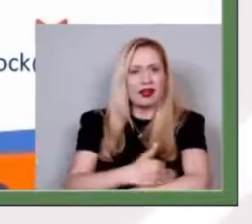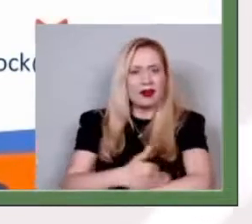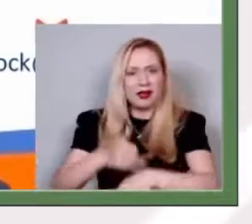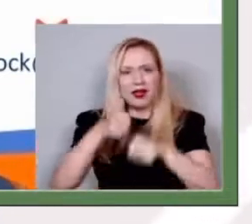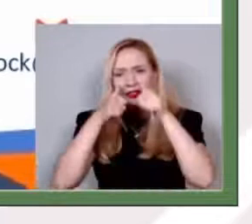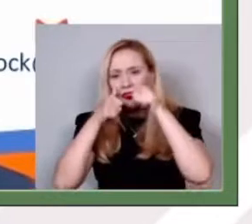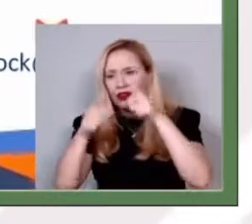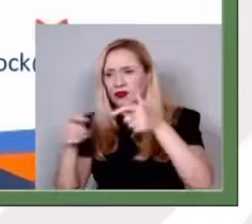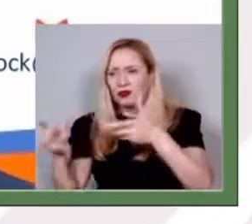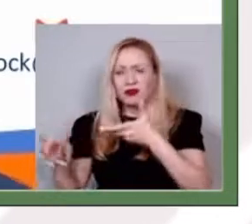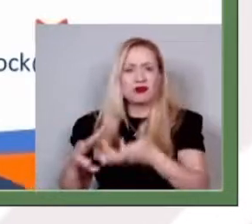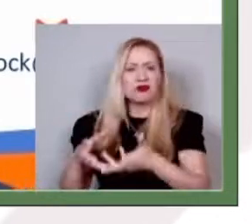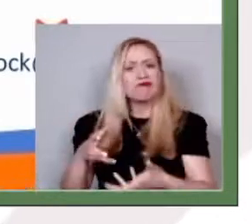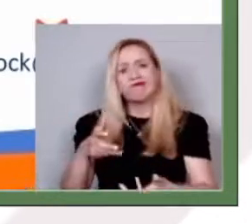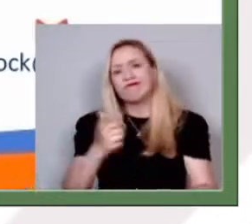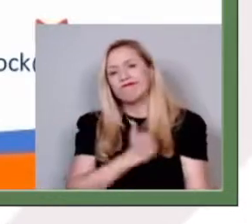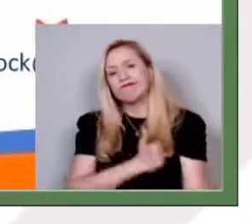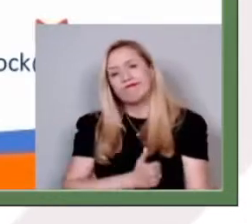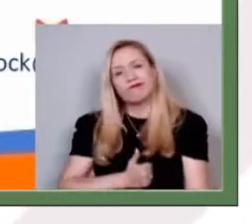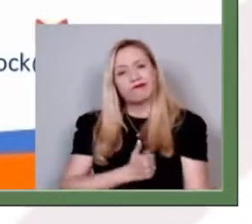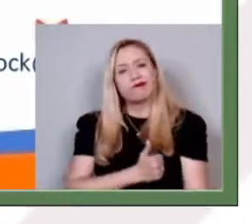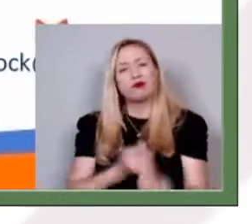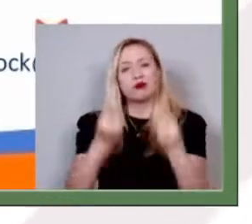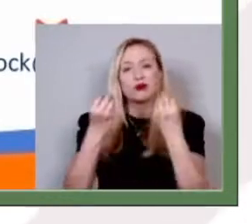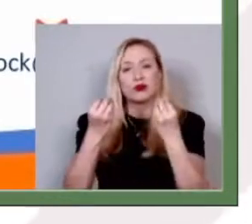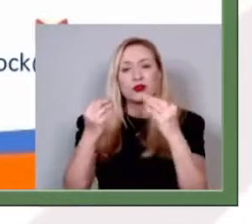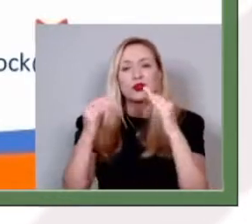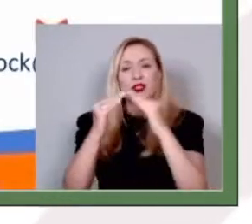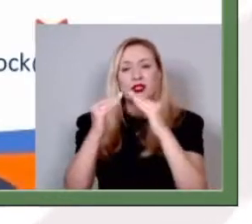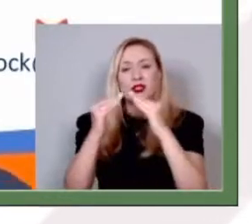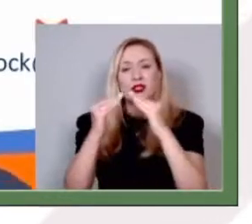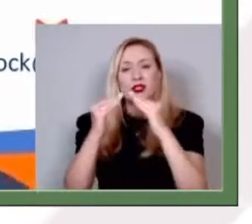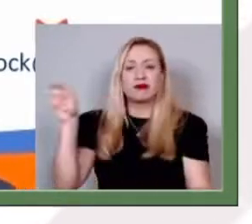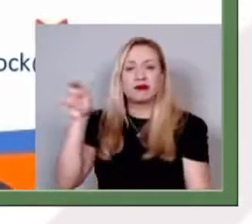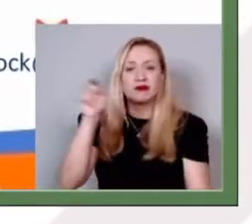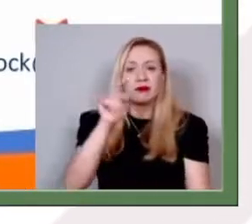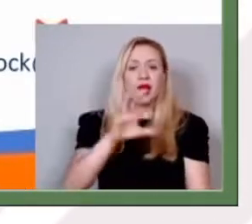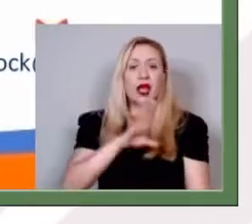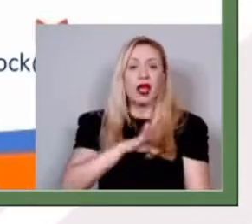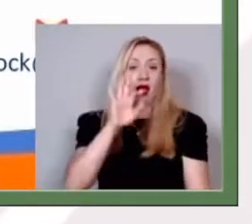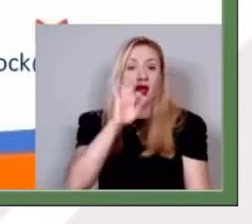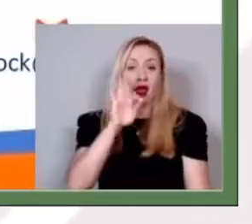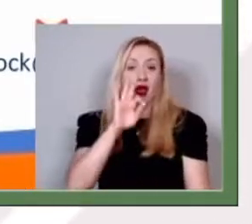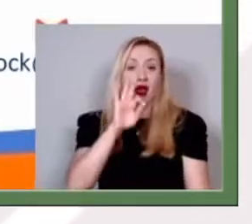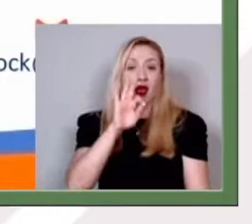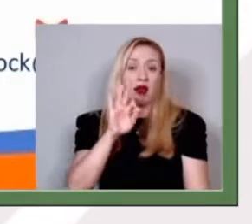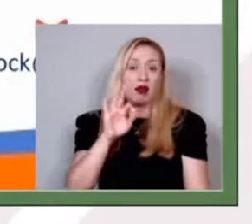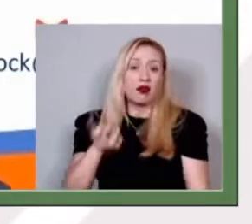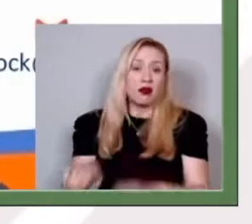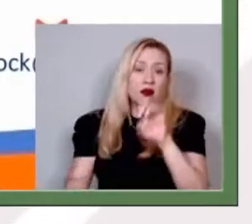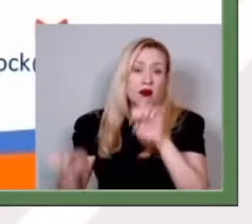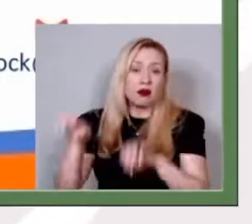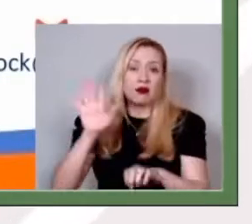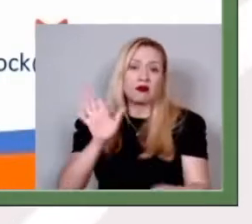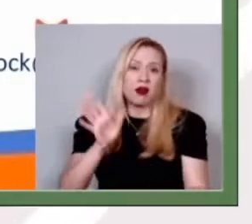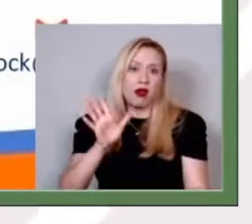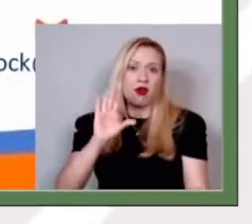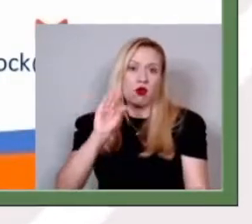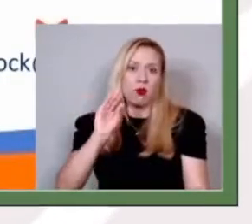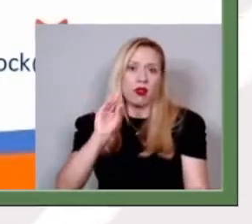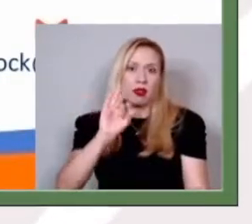Desafortunadamente, en muchos hogares, en muchas casas donde existe una persona mayor, que ya es el 90% de las casas o de los